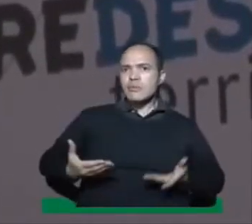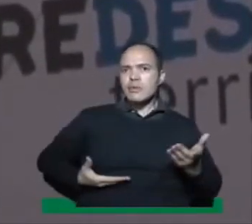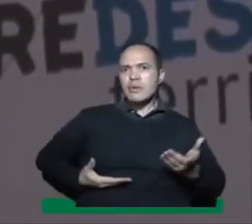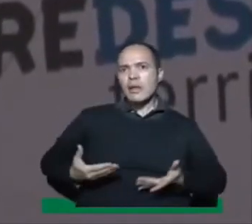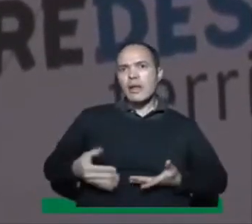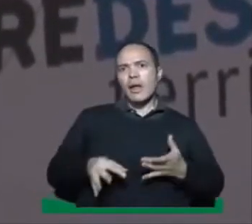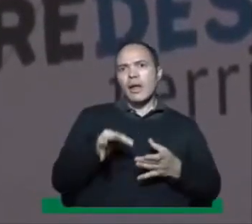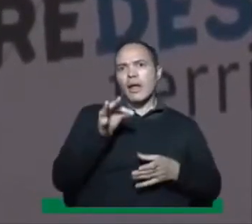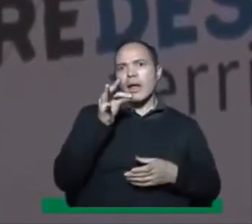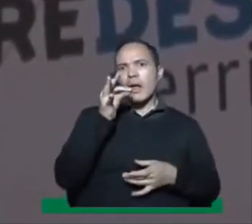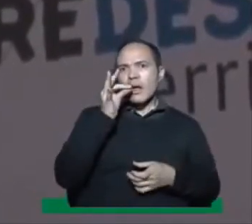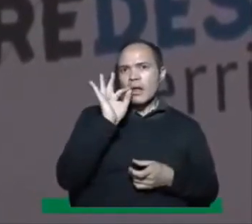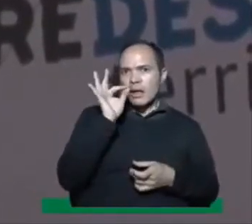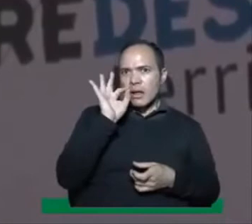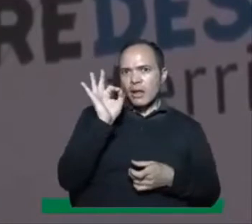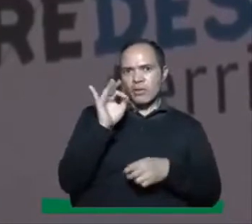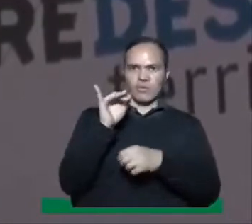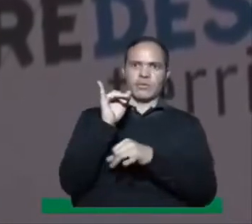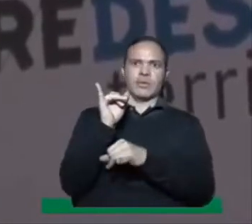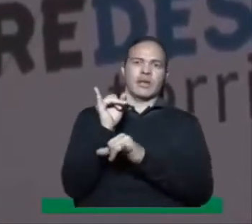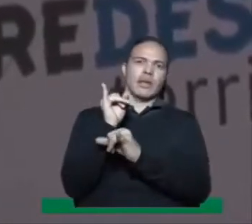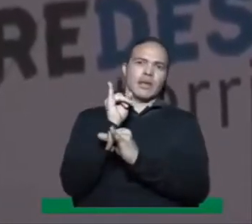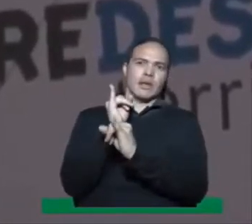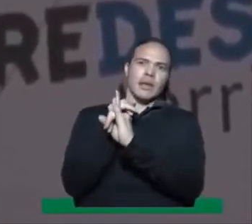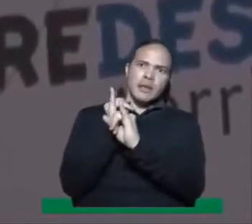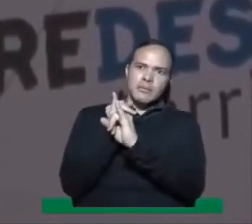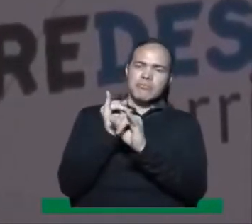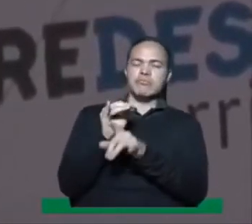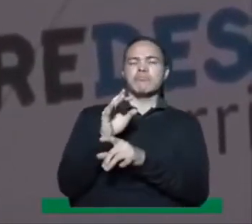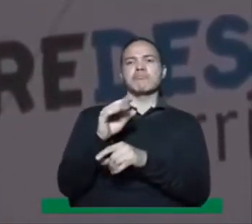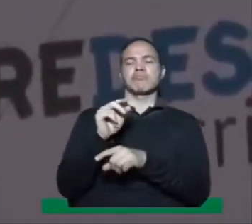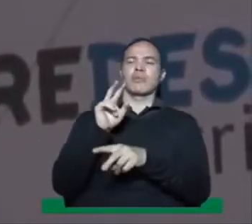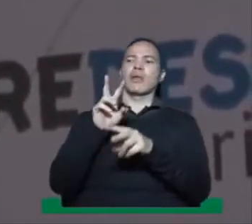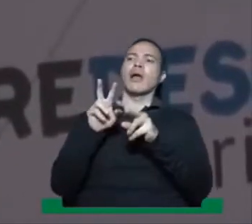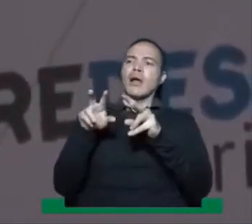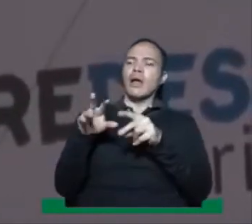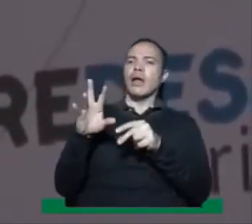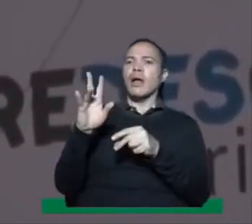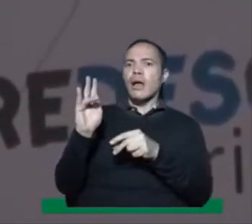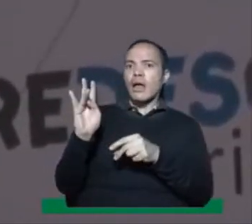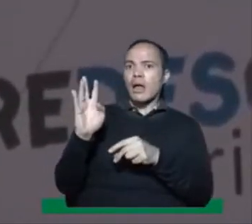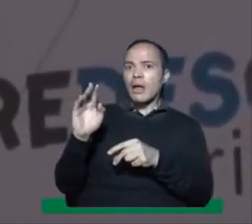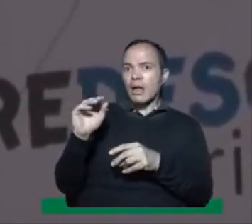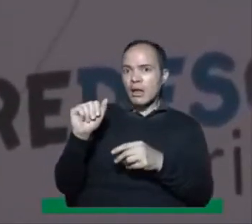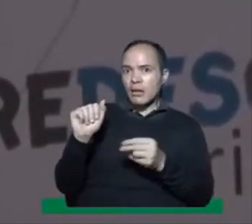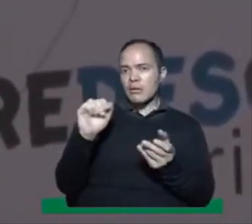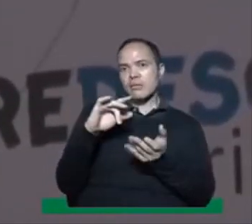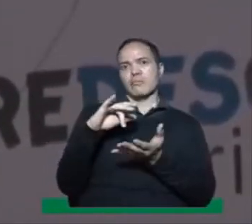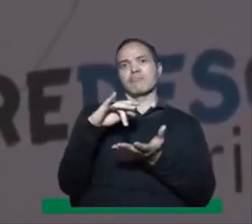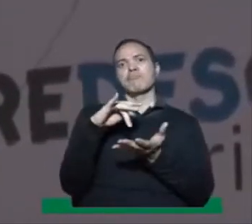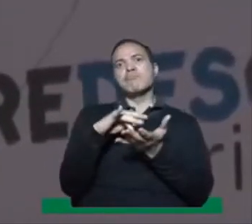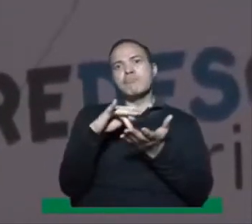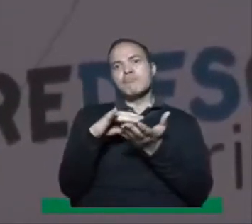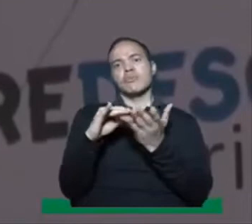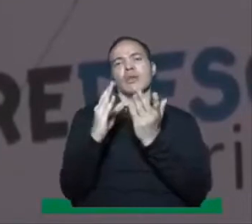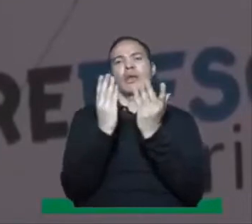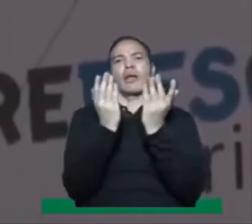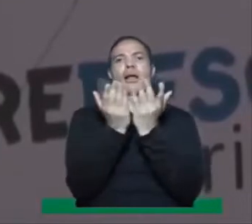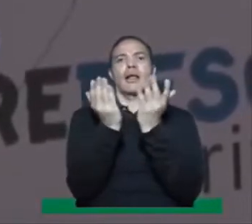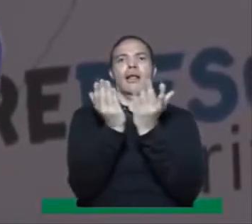y mi esposa la vio mi esposa va a participar en las clases y al año ya estaban empezando a